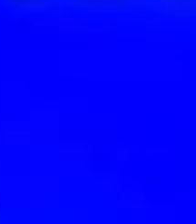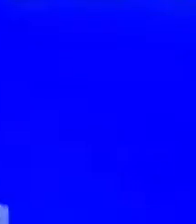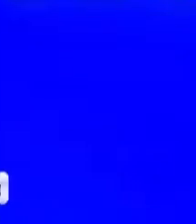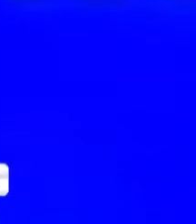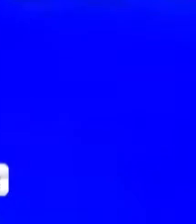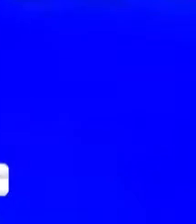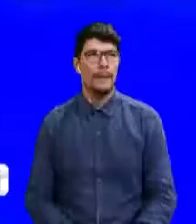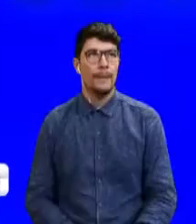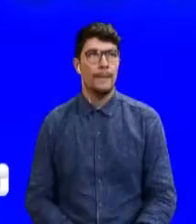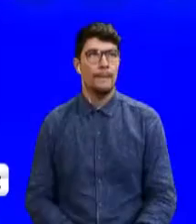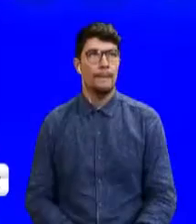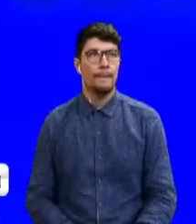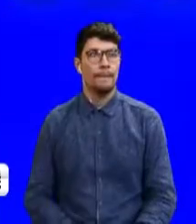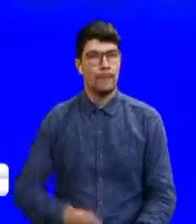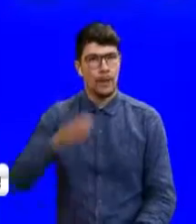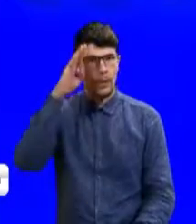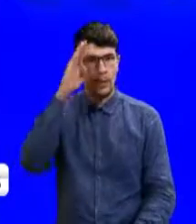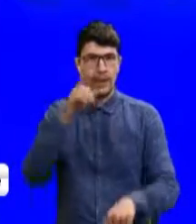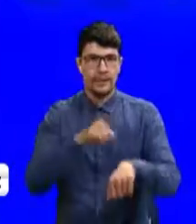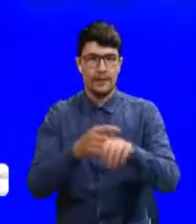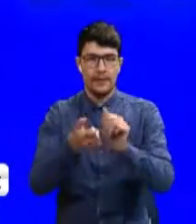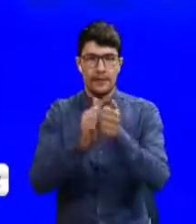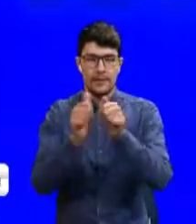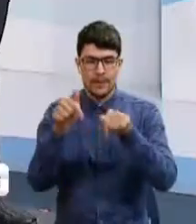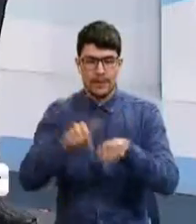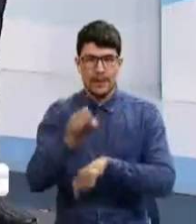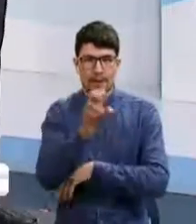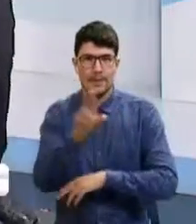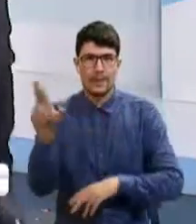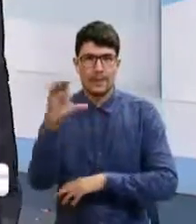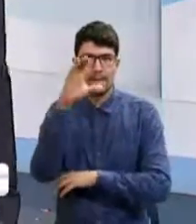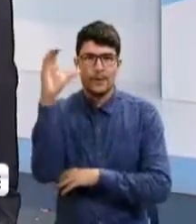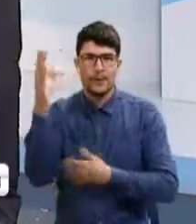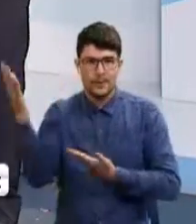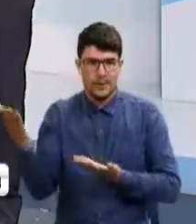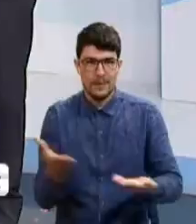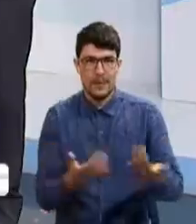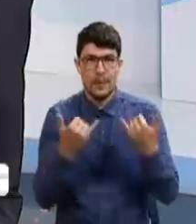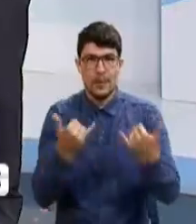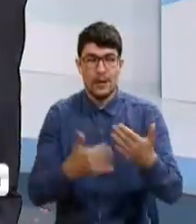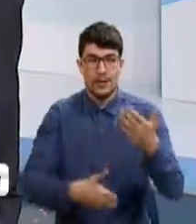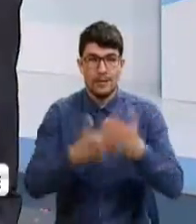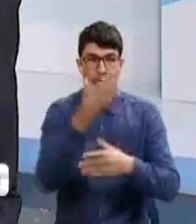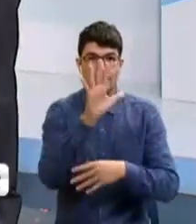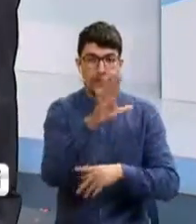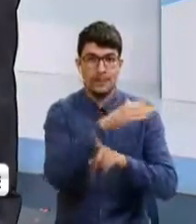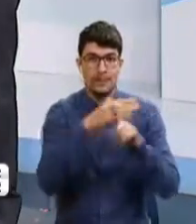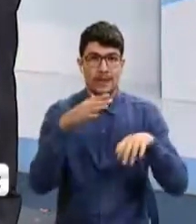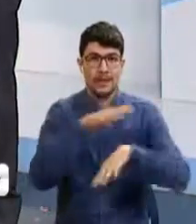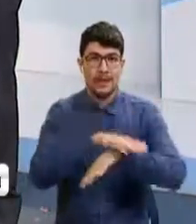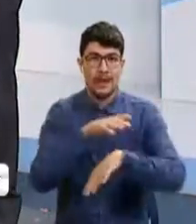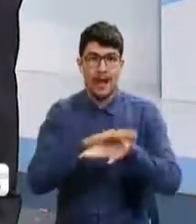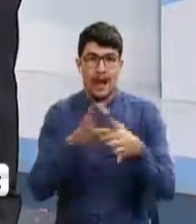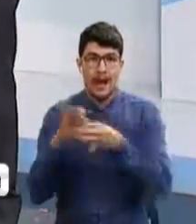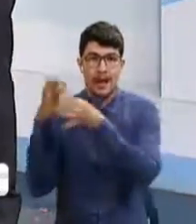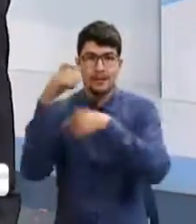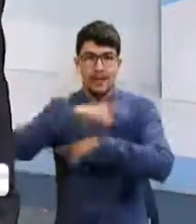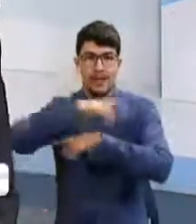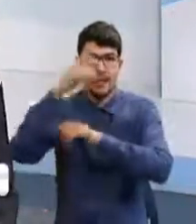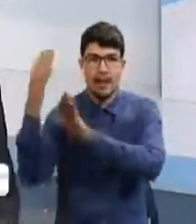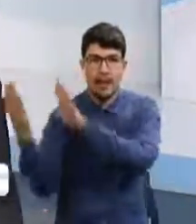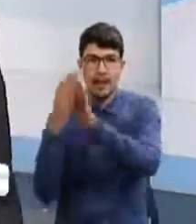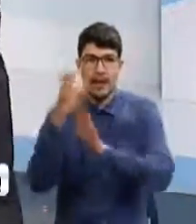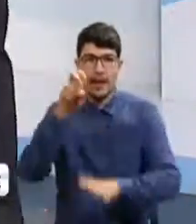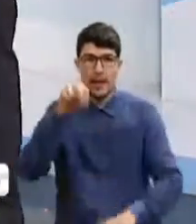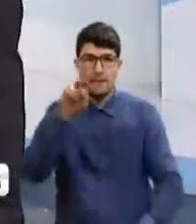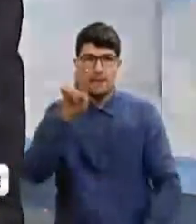hola que tal saludo cordial ahora los deportes en el oriente colombiano bienvenidos hoy a partir de las 5 y 30 de la tarde alianza petrolera recibe al